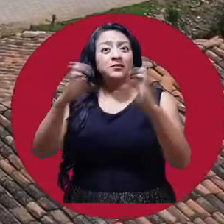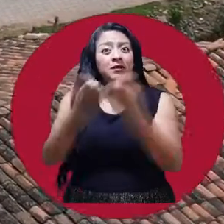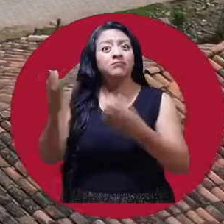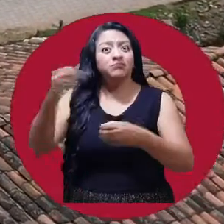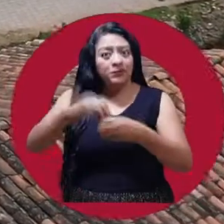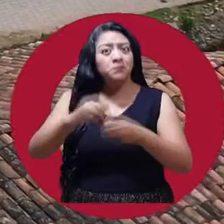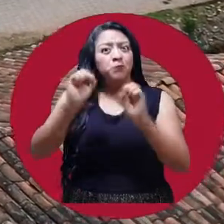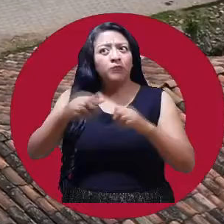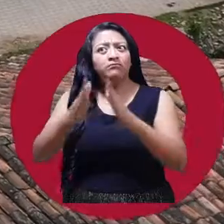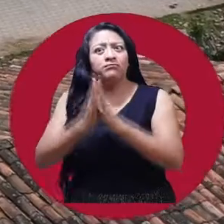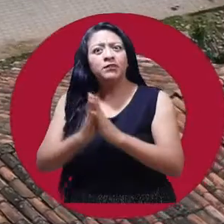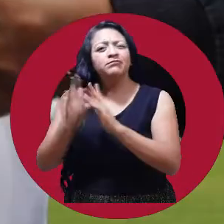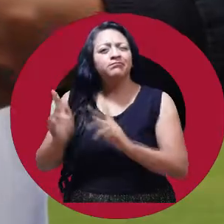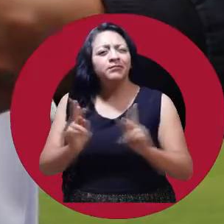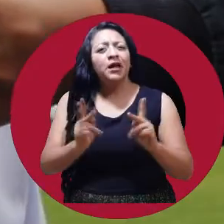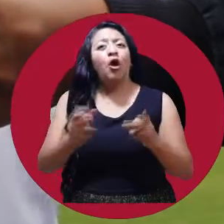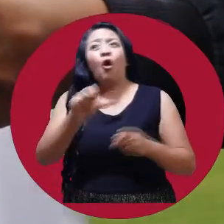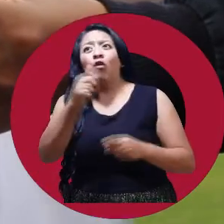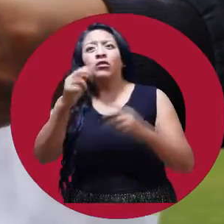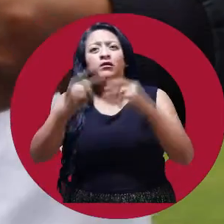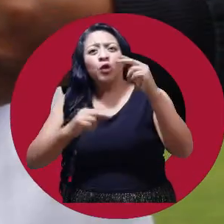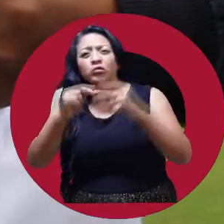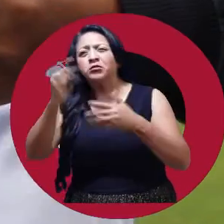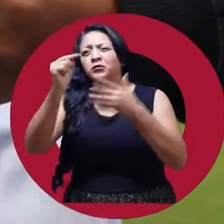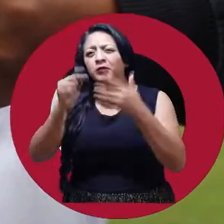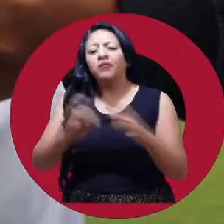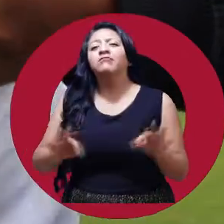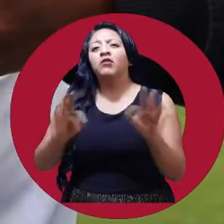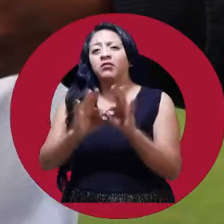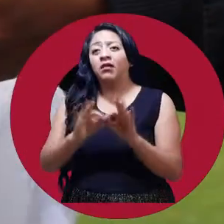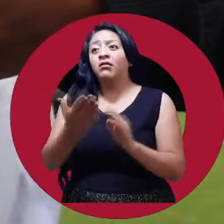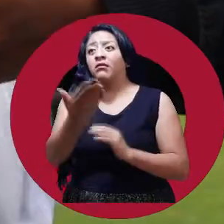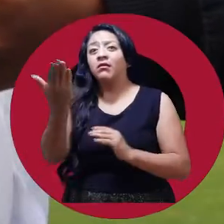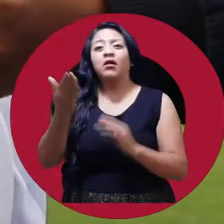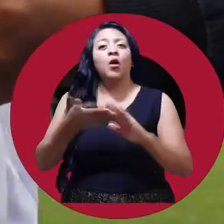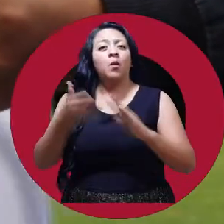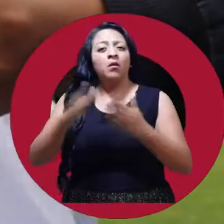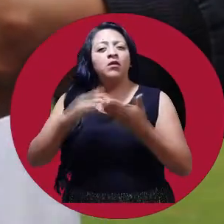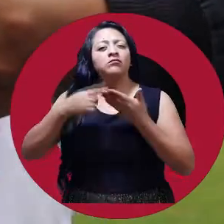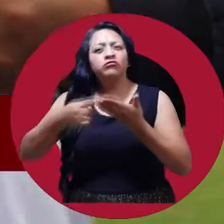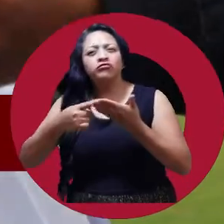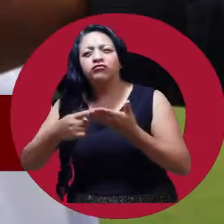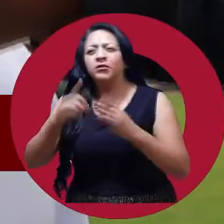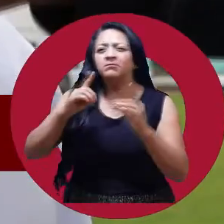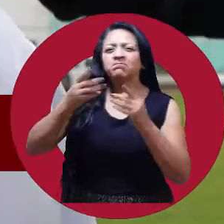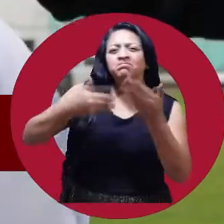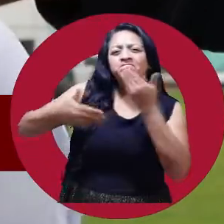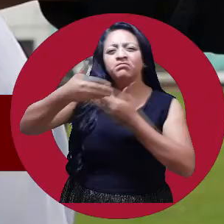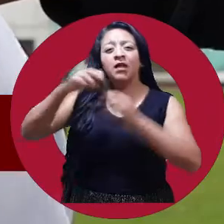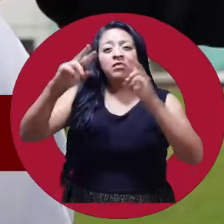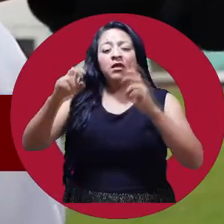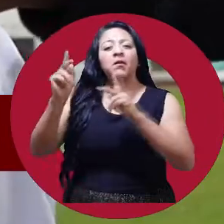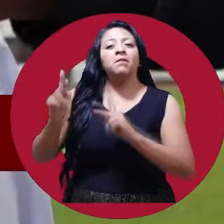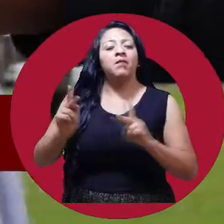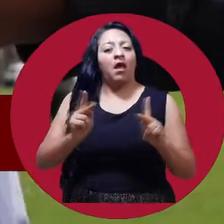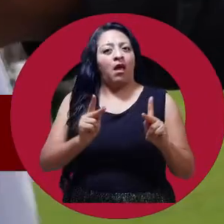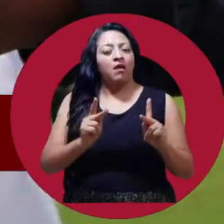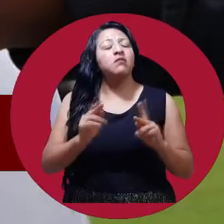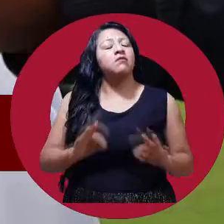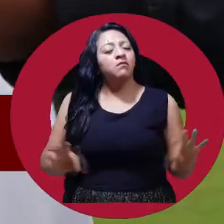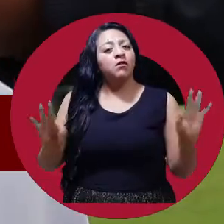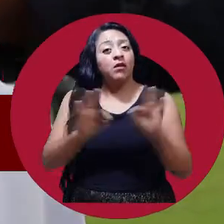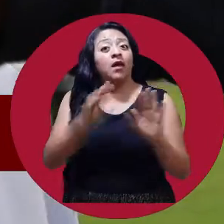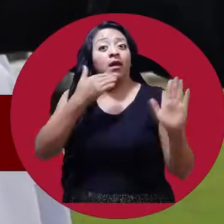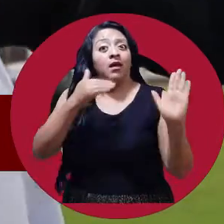así como otras construcciones y obras. Entonces yo creo que es la comunidad la que tiene que discutir todos los temas y planificar. Por